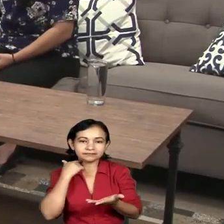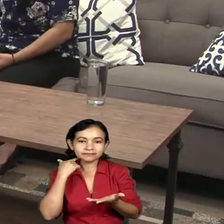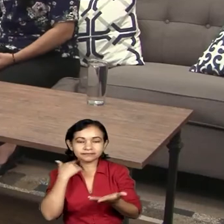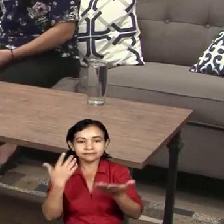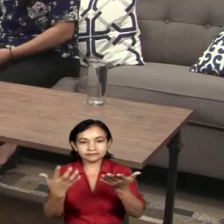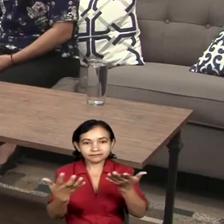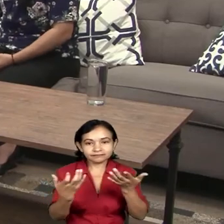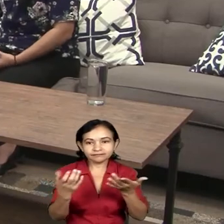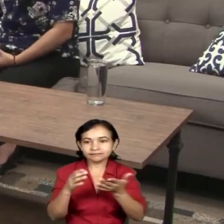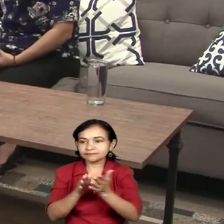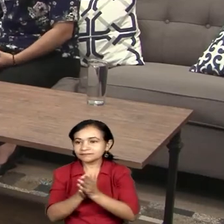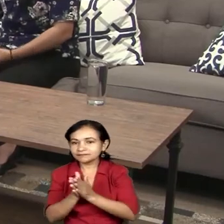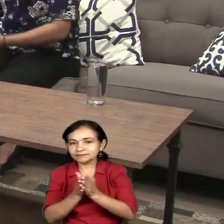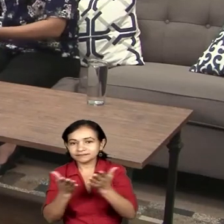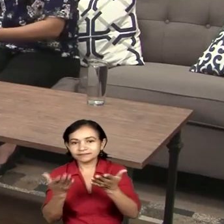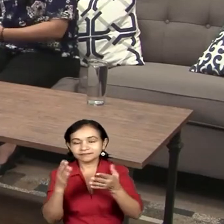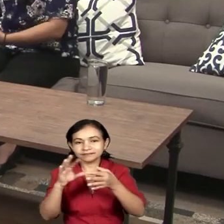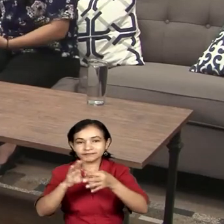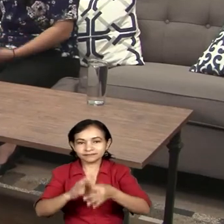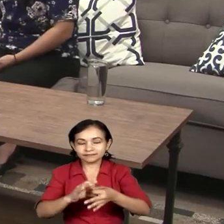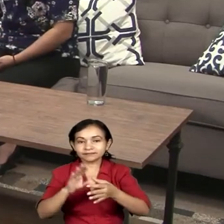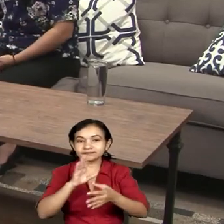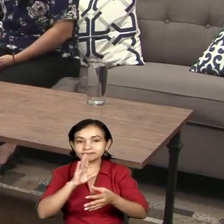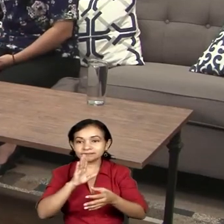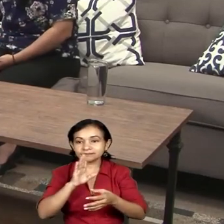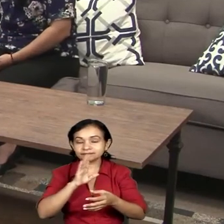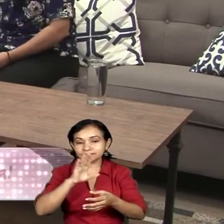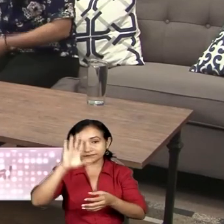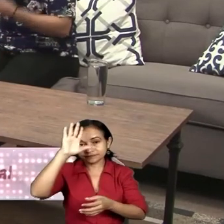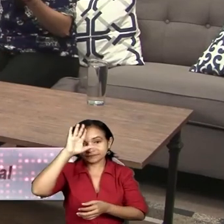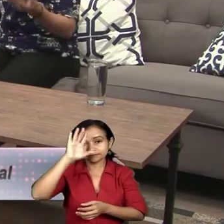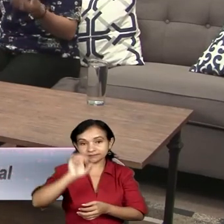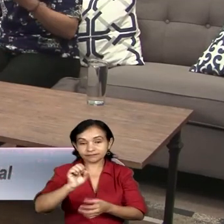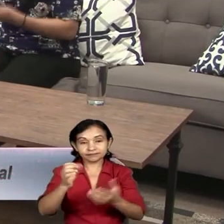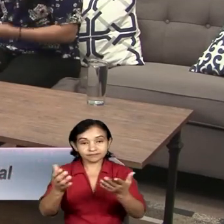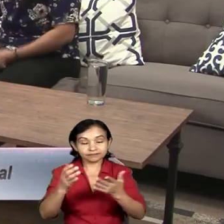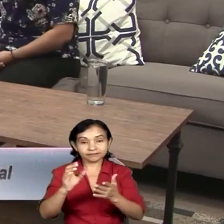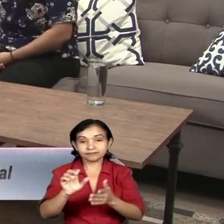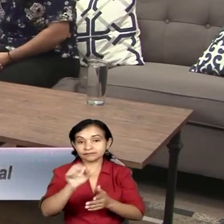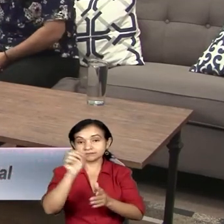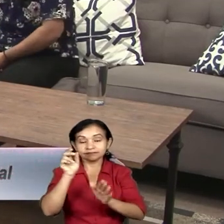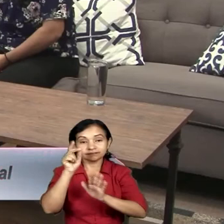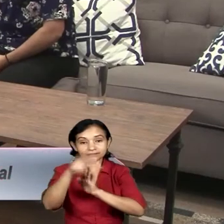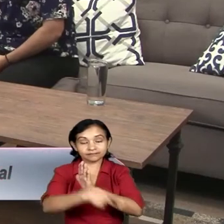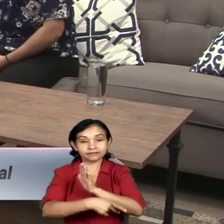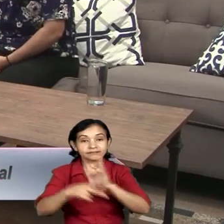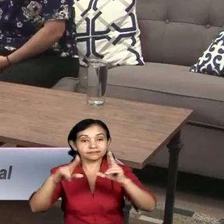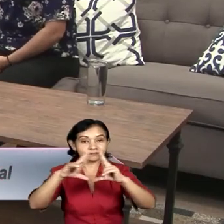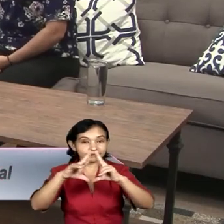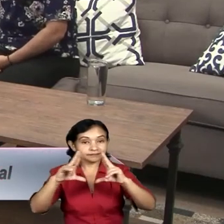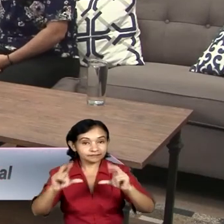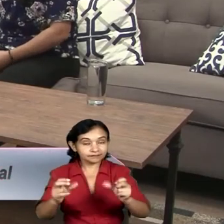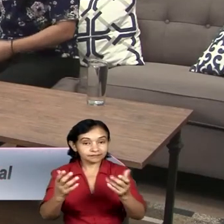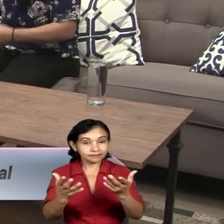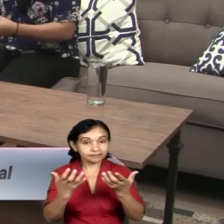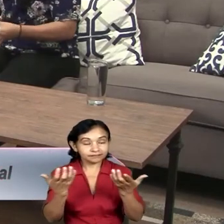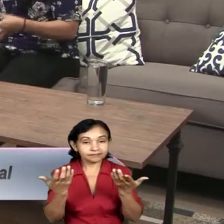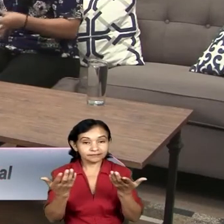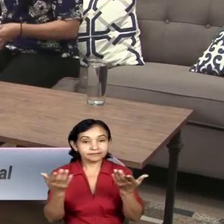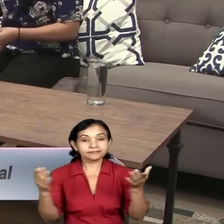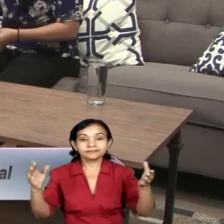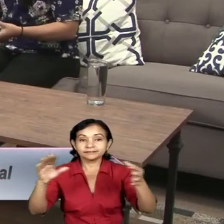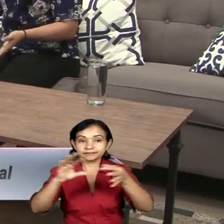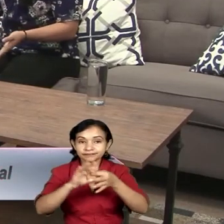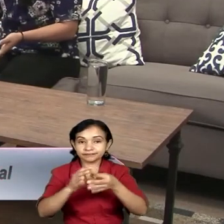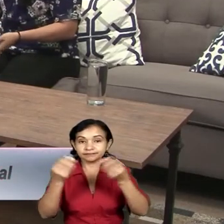ser parte, ¿verdad? Ellos, cuando te hablo de ellos, son las embajadas de otros países en nuestro país. Quieren ser parte